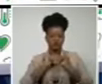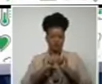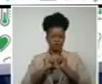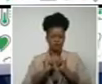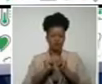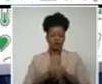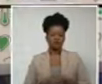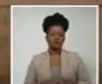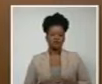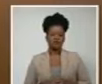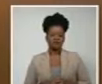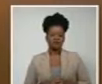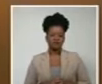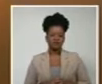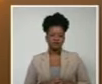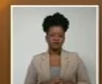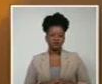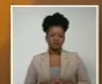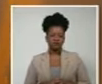de este modo.